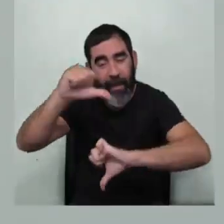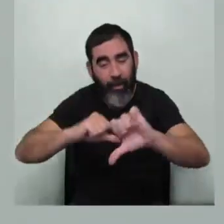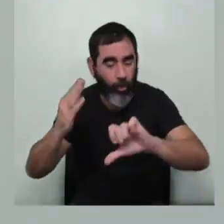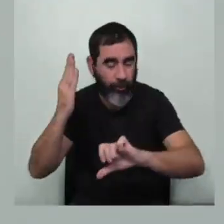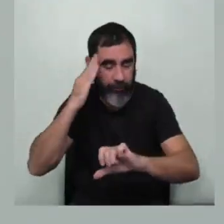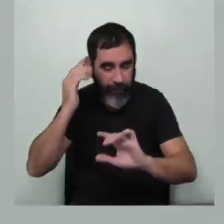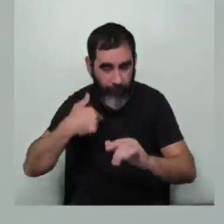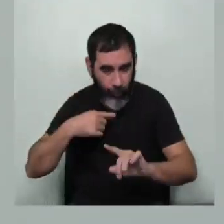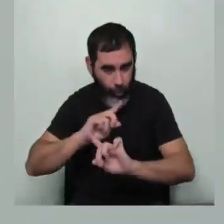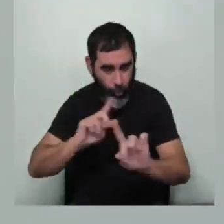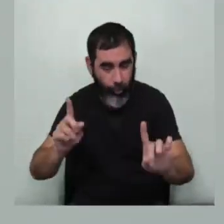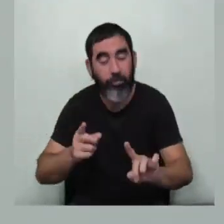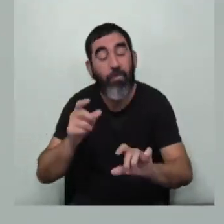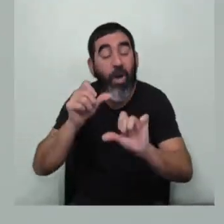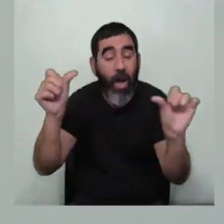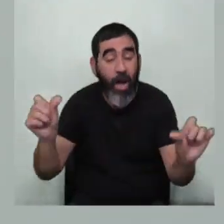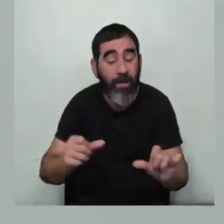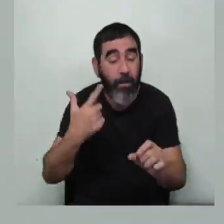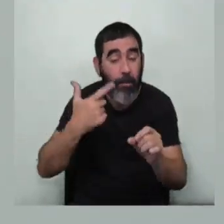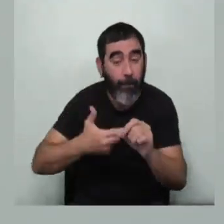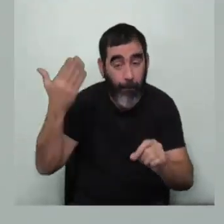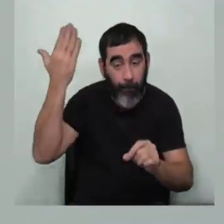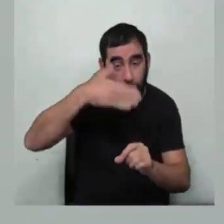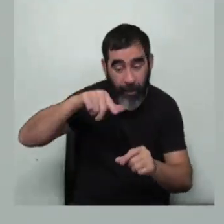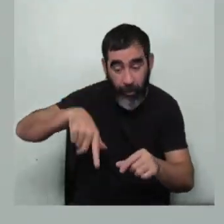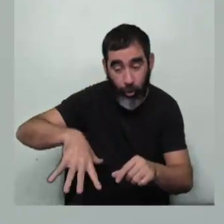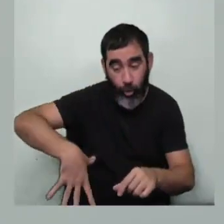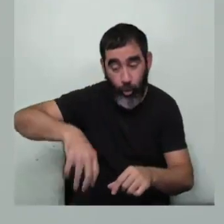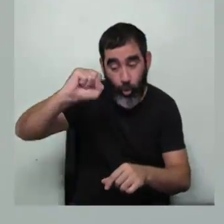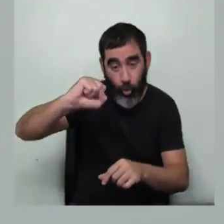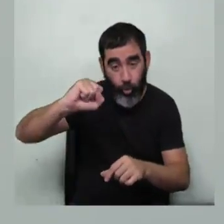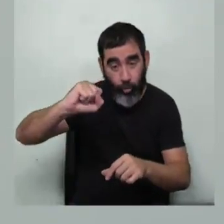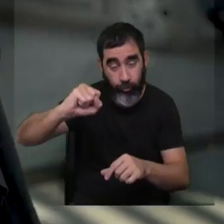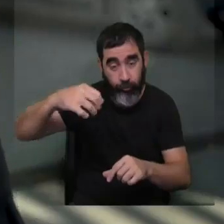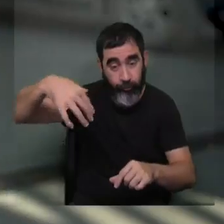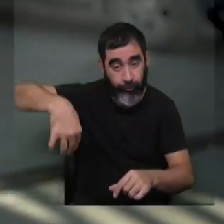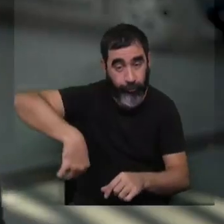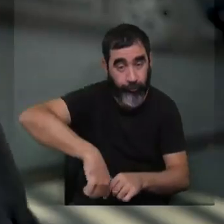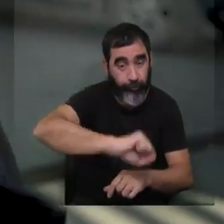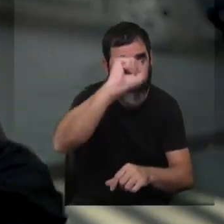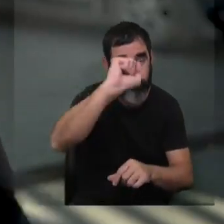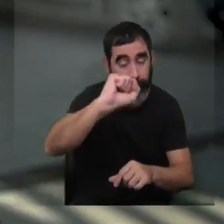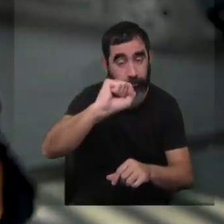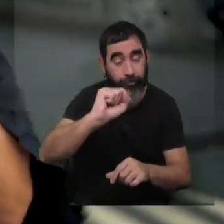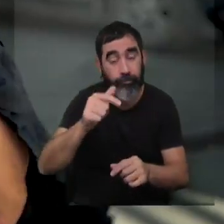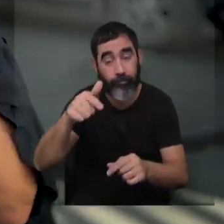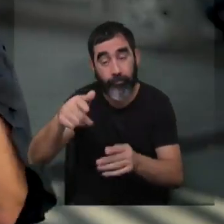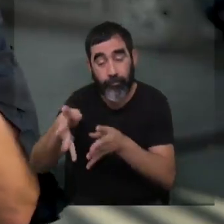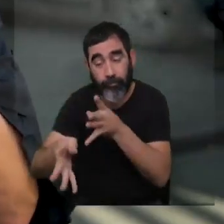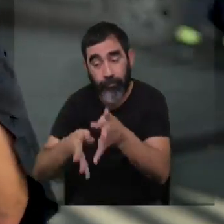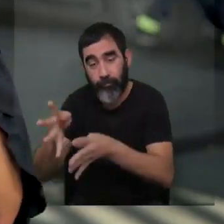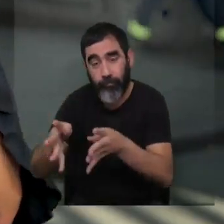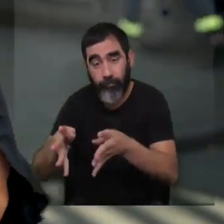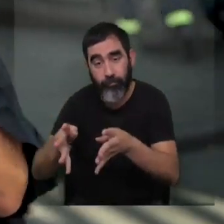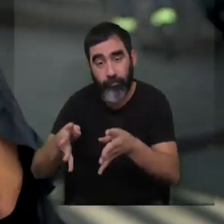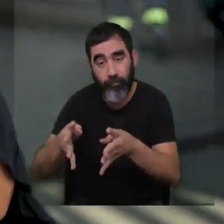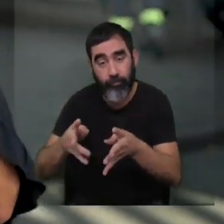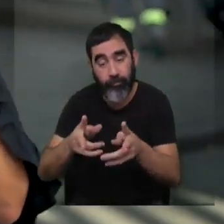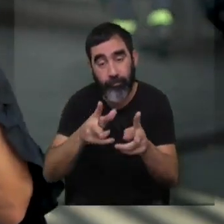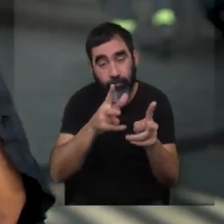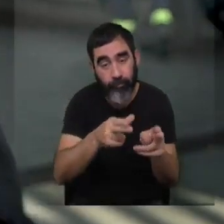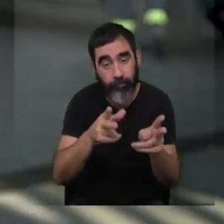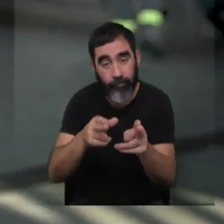de eso. En realidad lo que se hace es del petróleo que se transporta desde el lugar en donde estaba y se lleva hasta la refinería, se produce un fraccionamiento,